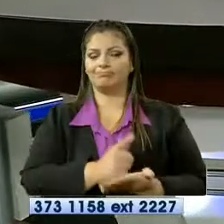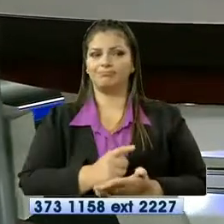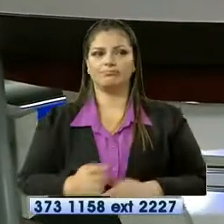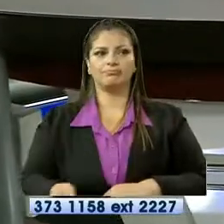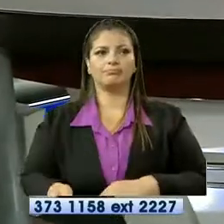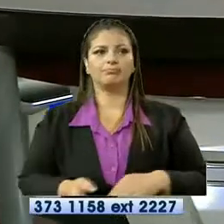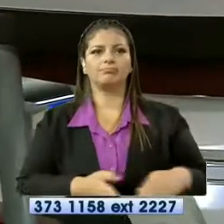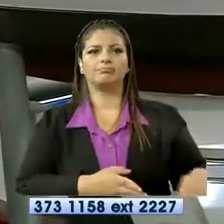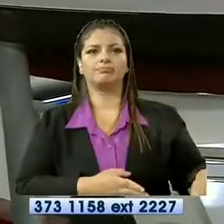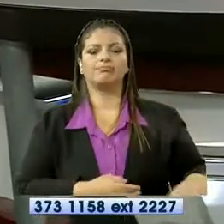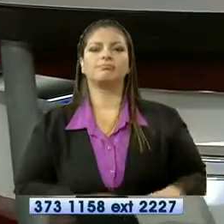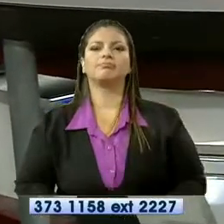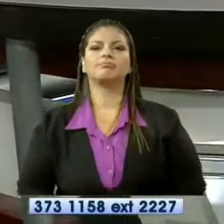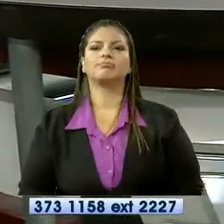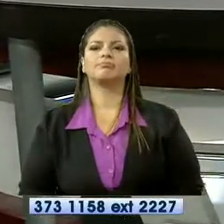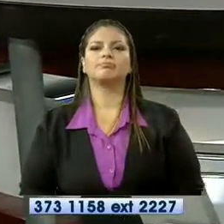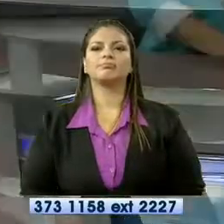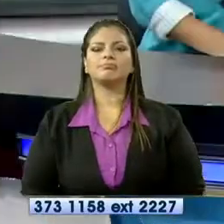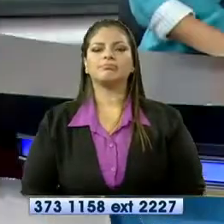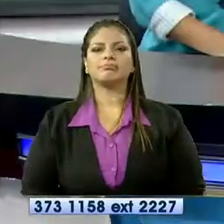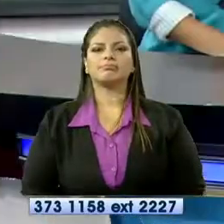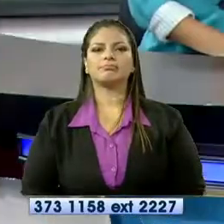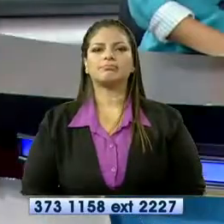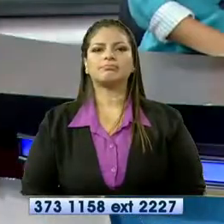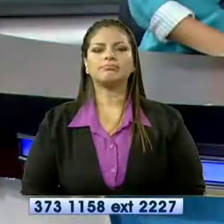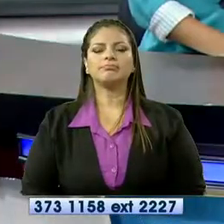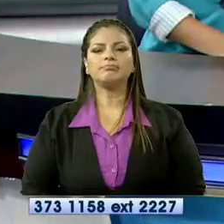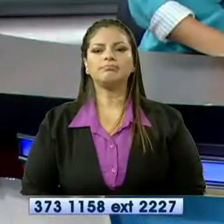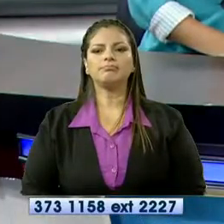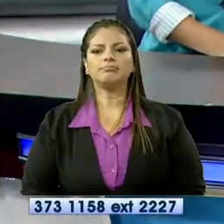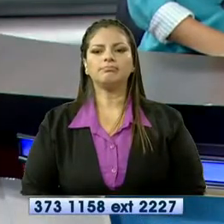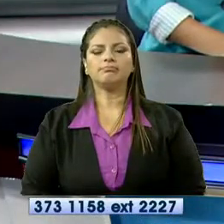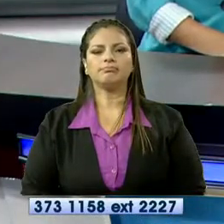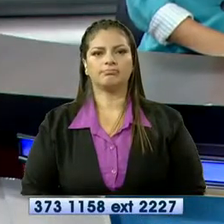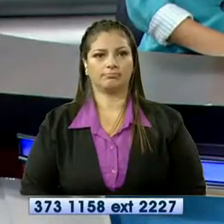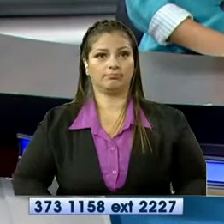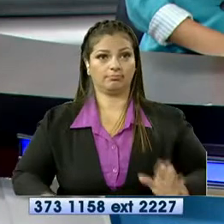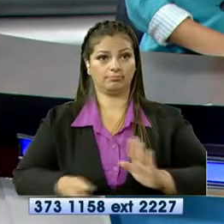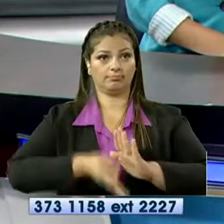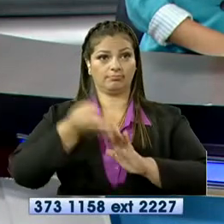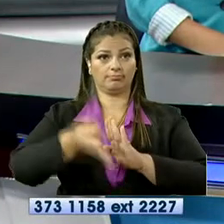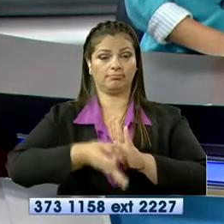hombre sufrió algunos cortes en su cuerpo tras una violenta riña en un sector del Cantón Durán.